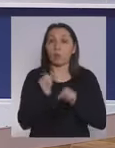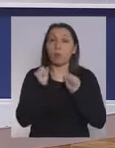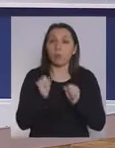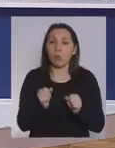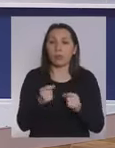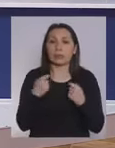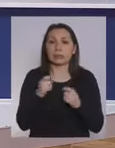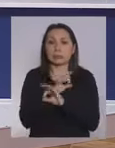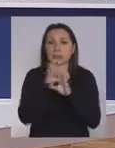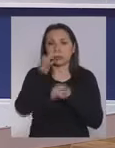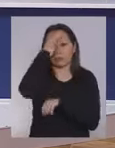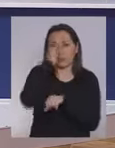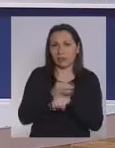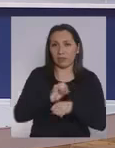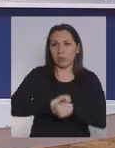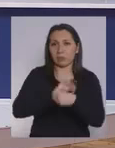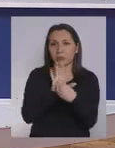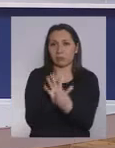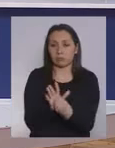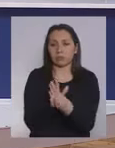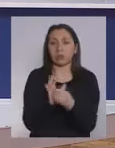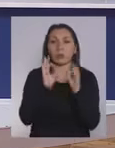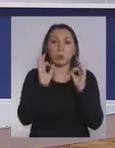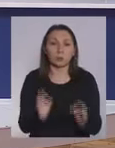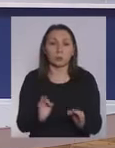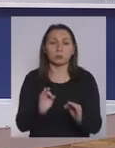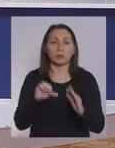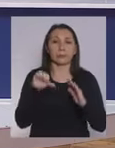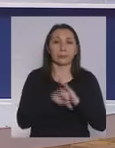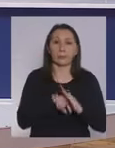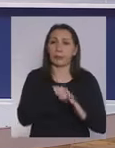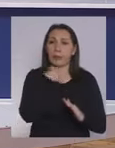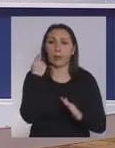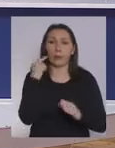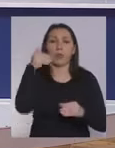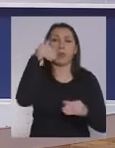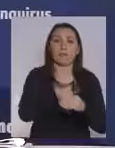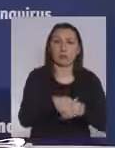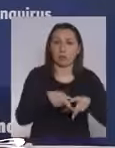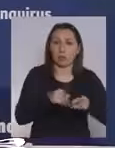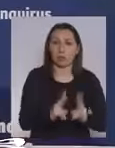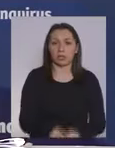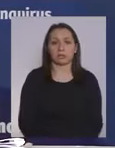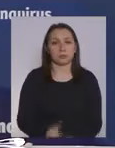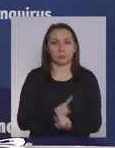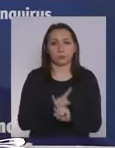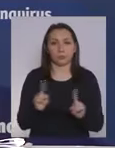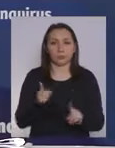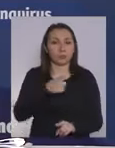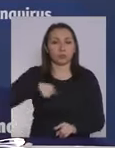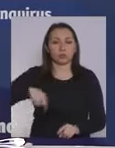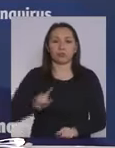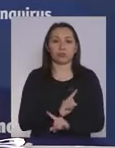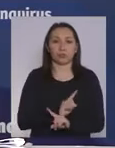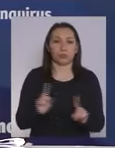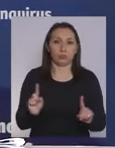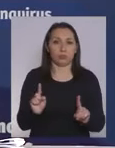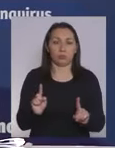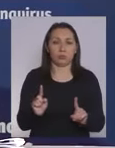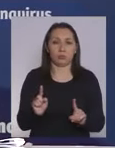que no hayan más pacientes con 19 finalmente que se queden sin este derecho roto no nosotros no estamos